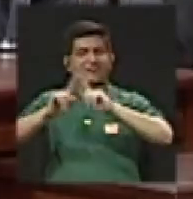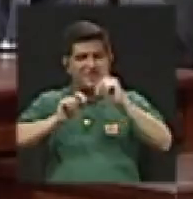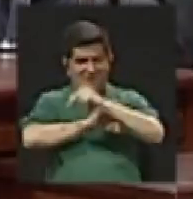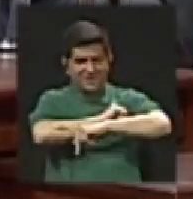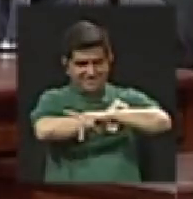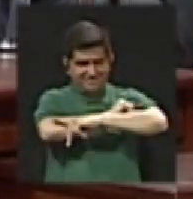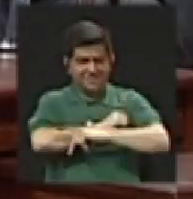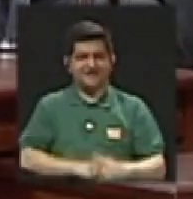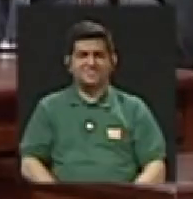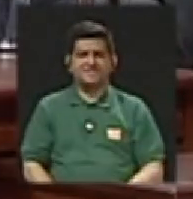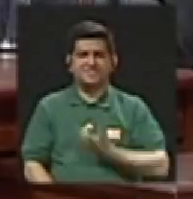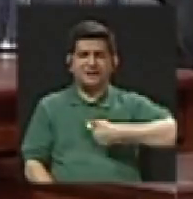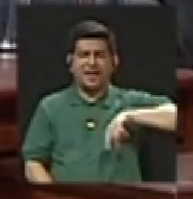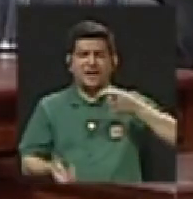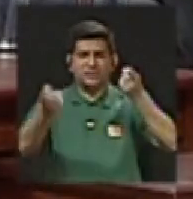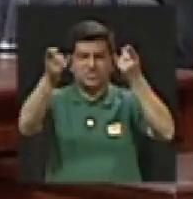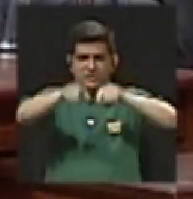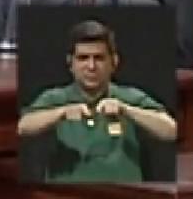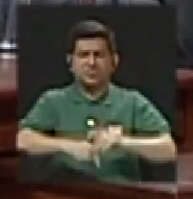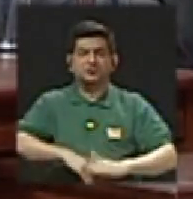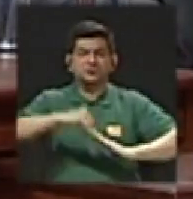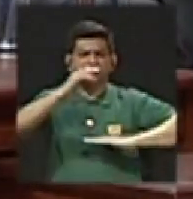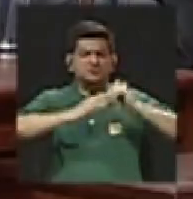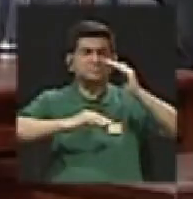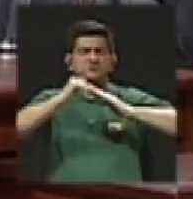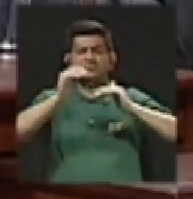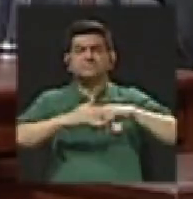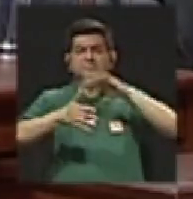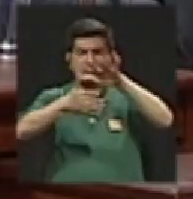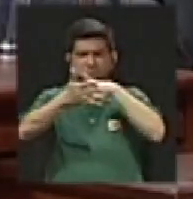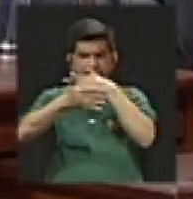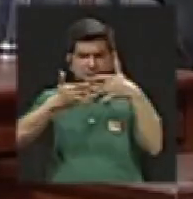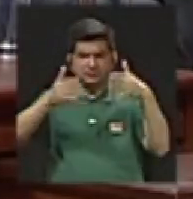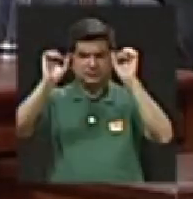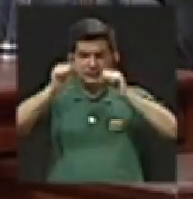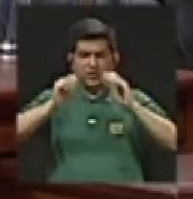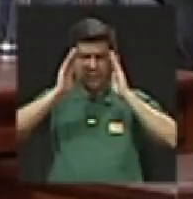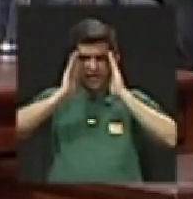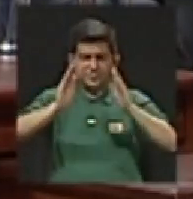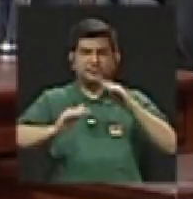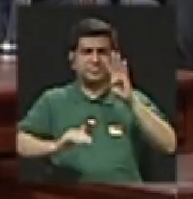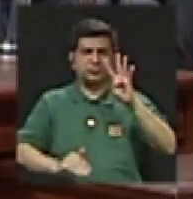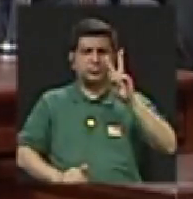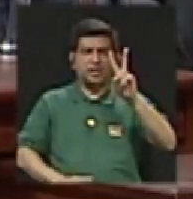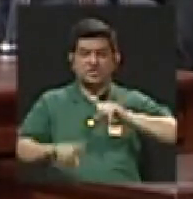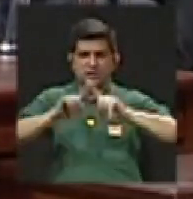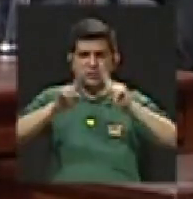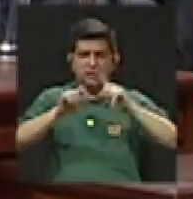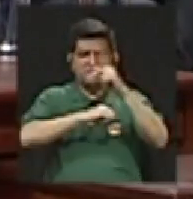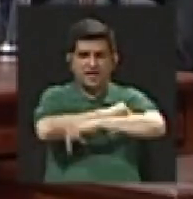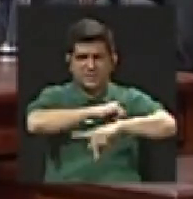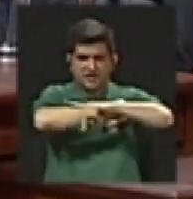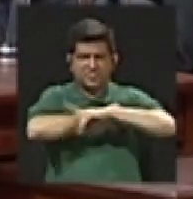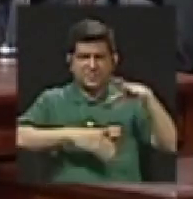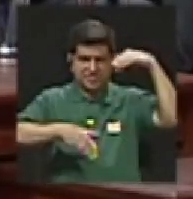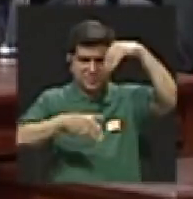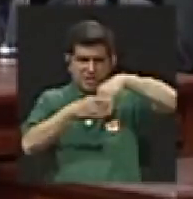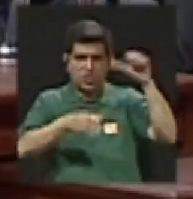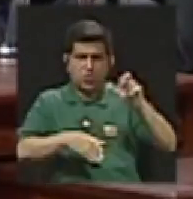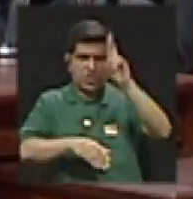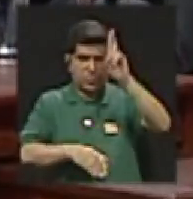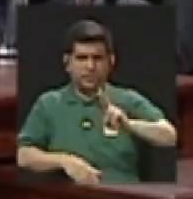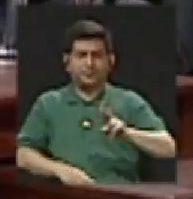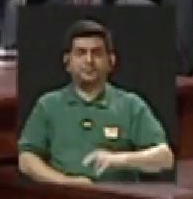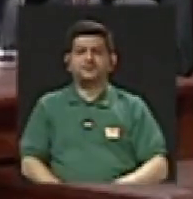Entonces, en nuestro caso, lo que hicimos fue construir una matriz que cubría 42 diferentes países, incluyendo Costa Rica.